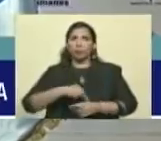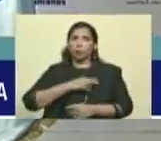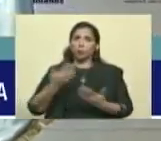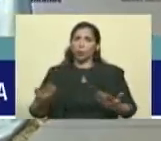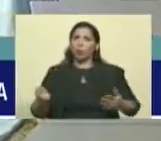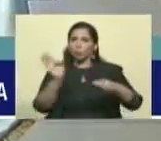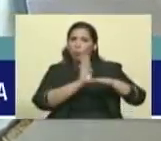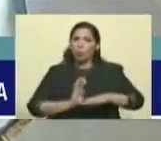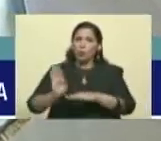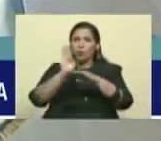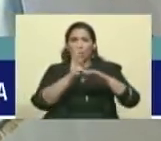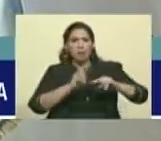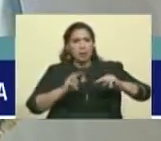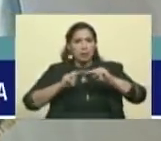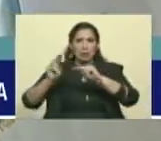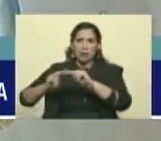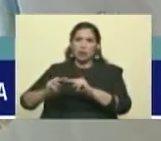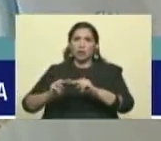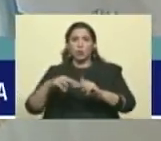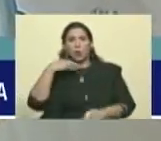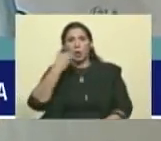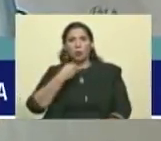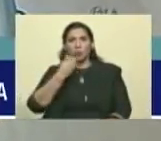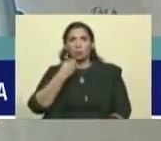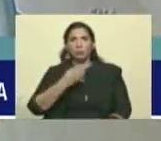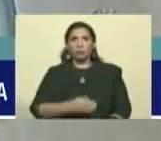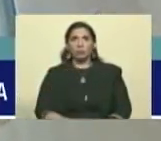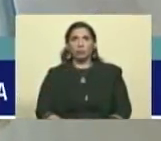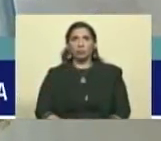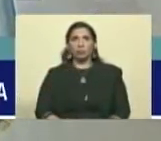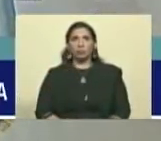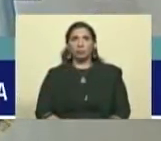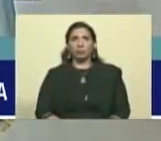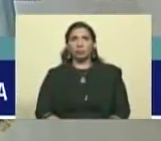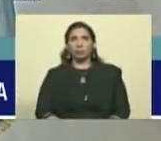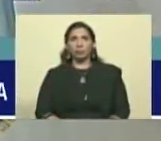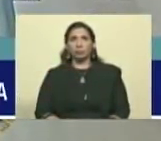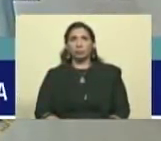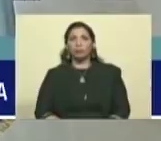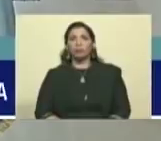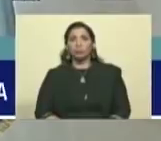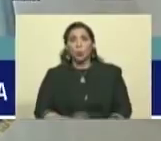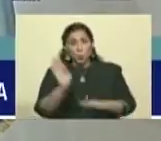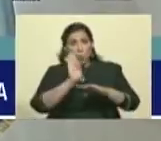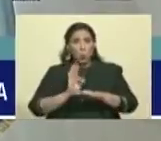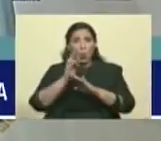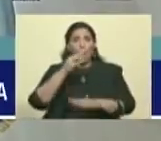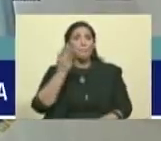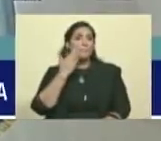niños, en pro de nuestras niñas, en pro de nuestros adolescentes, en pro de sus madres y de sus padres.